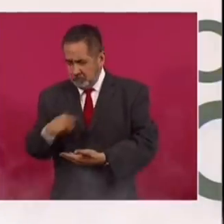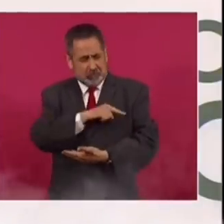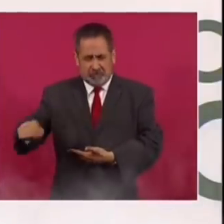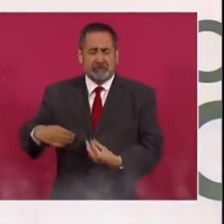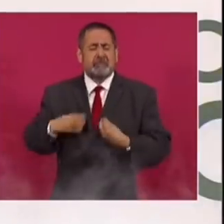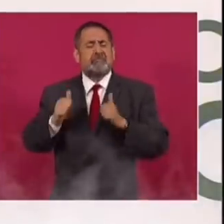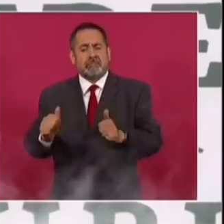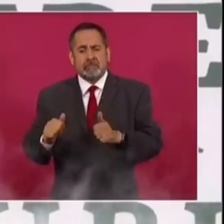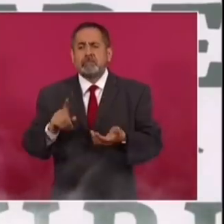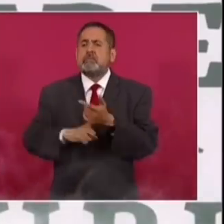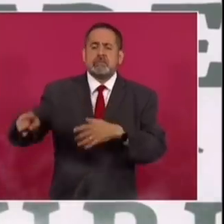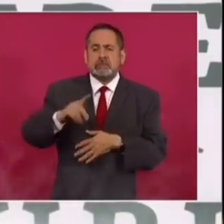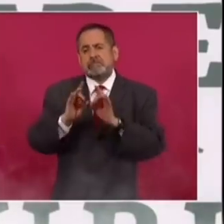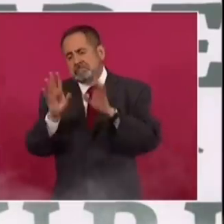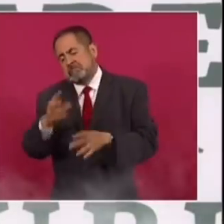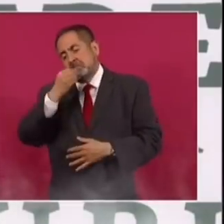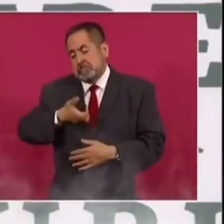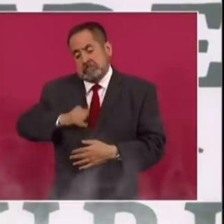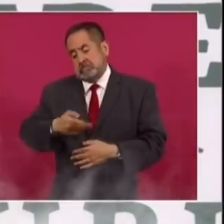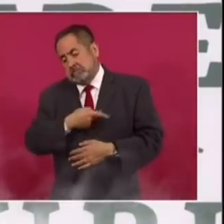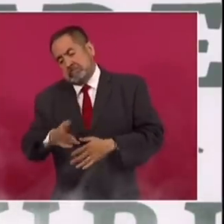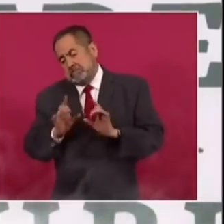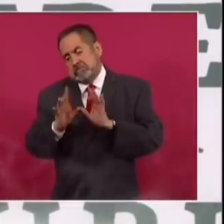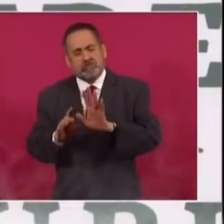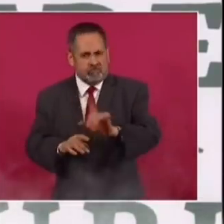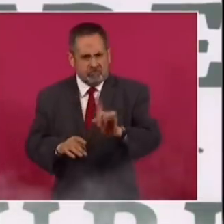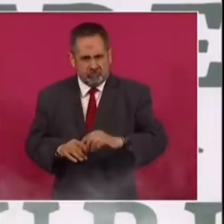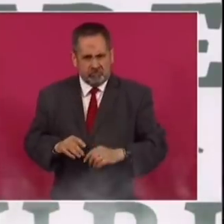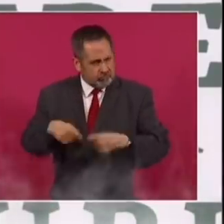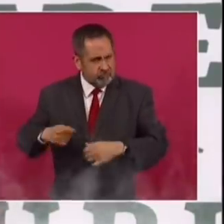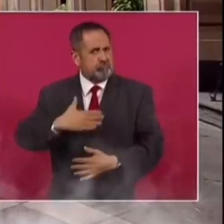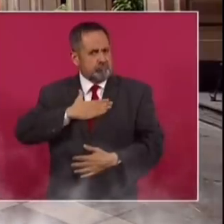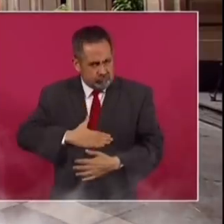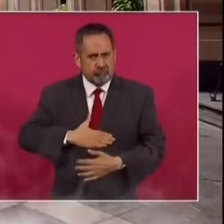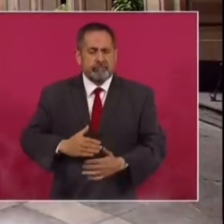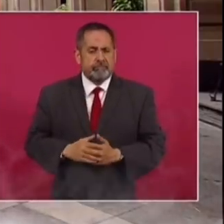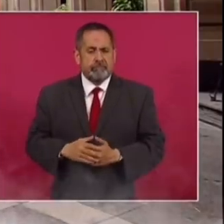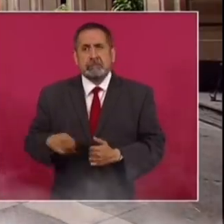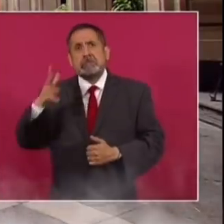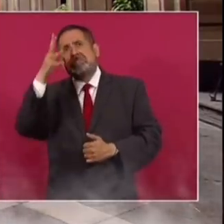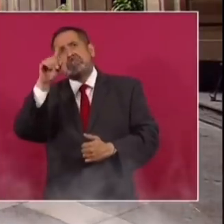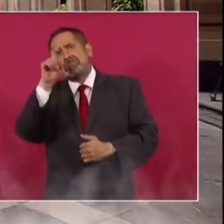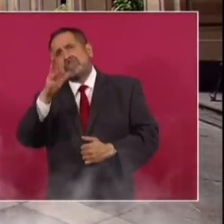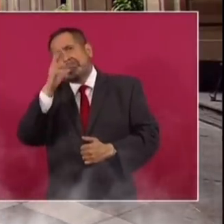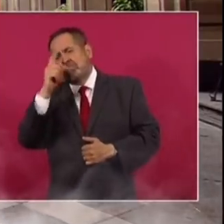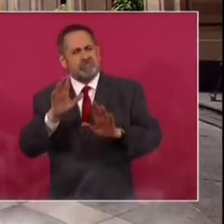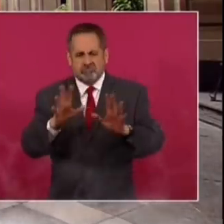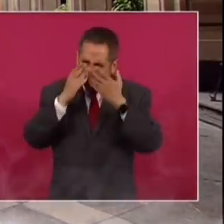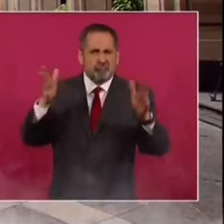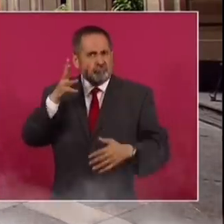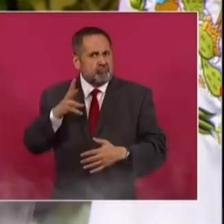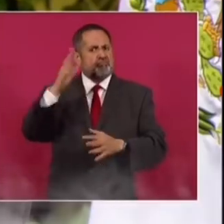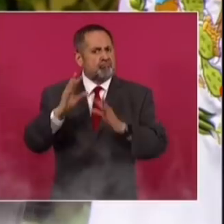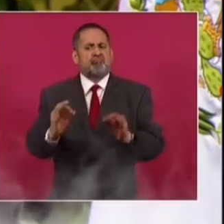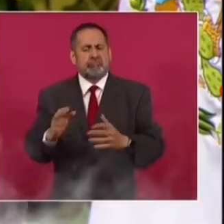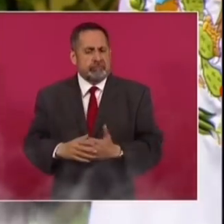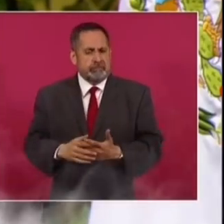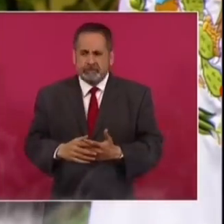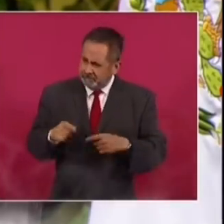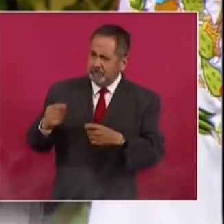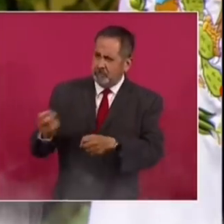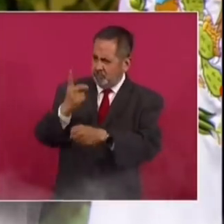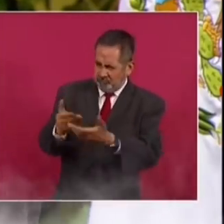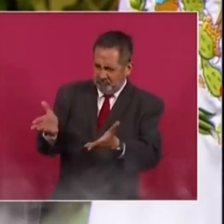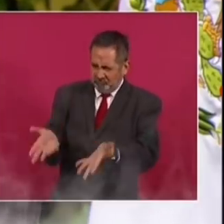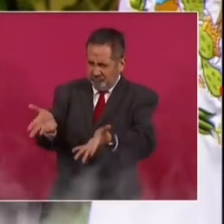nadie en mexico nazca condenado sin justicia sí por venir que se abran las masas y las